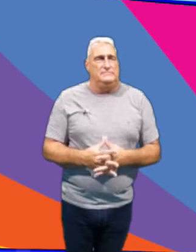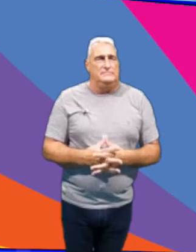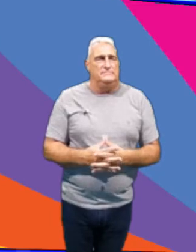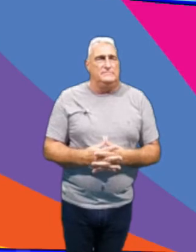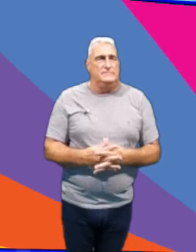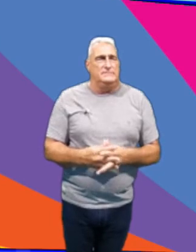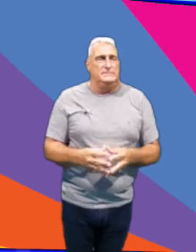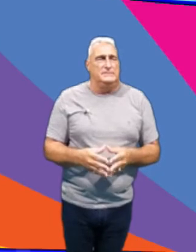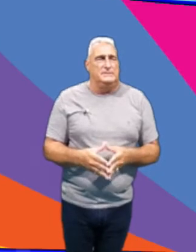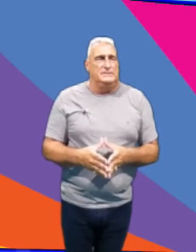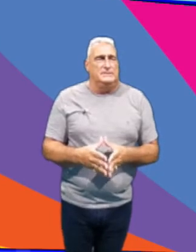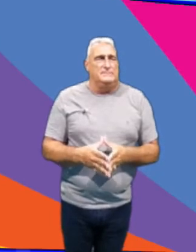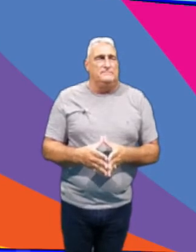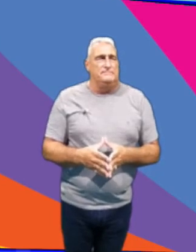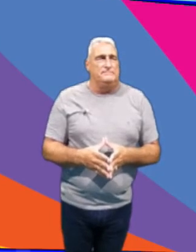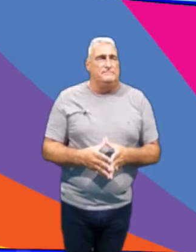foto,